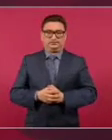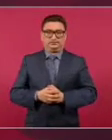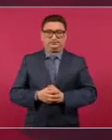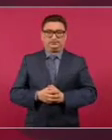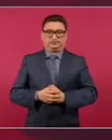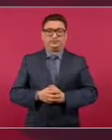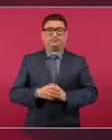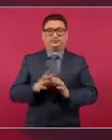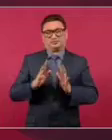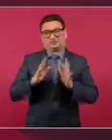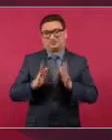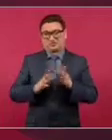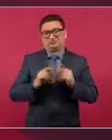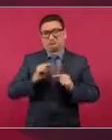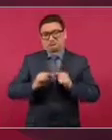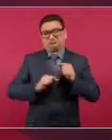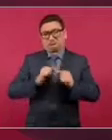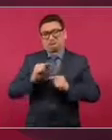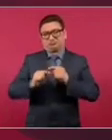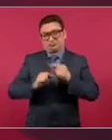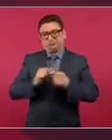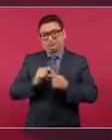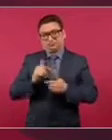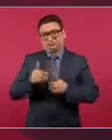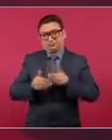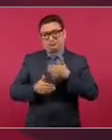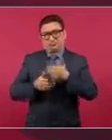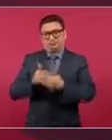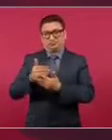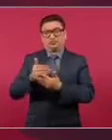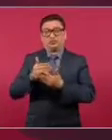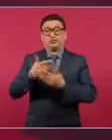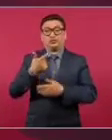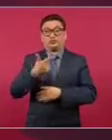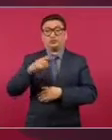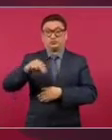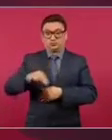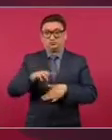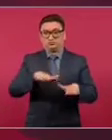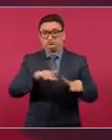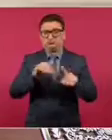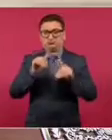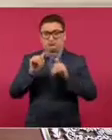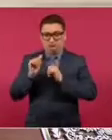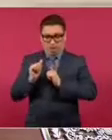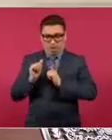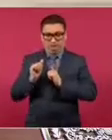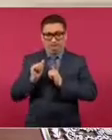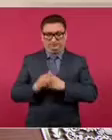ya poco a poco, en efecto, se están retirando, no